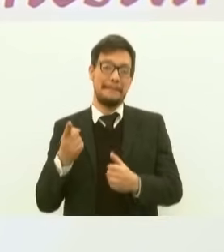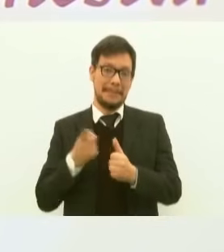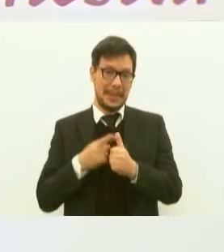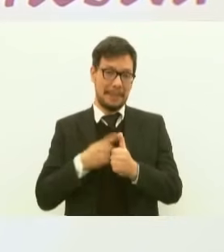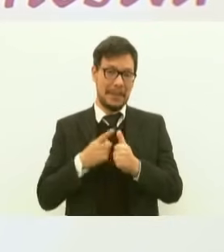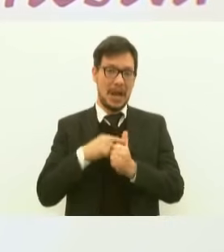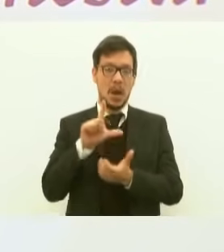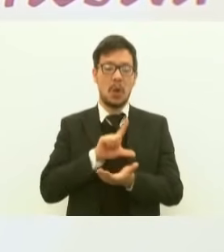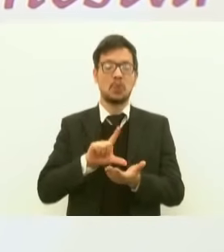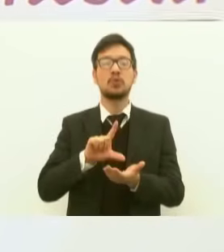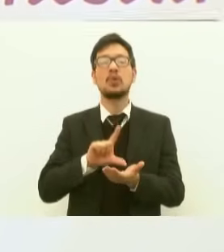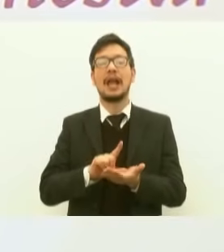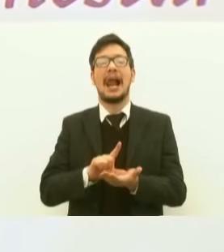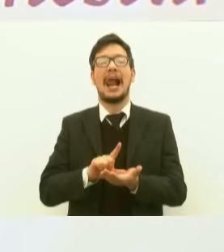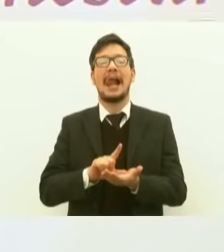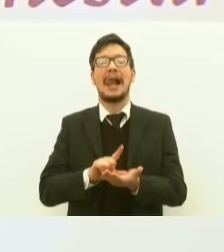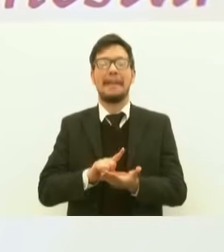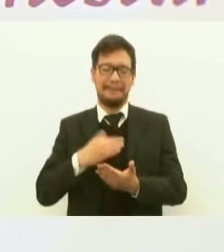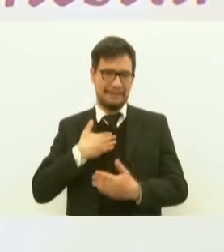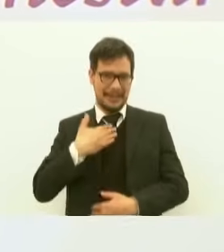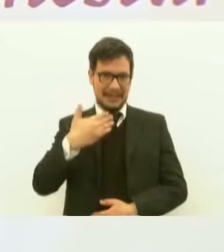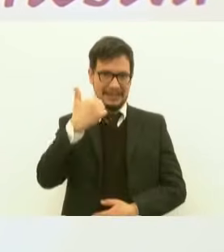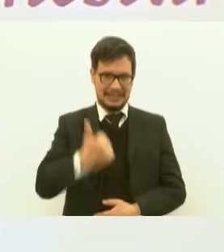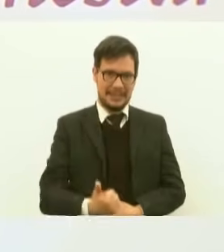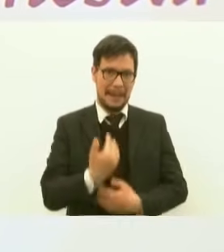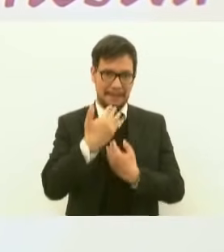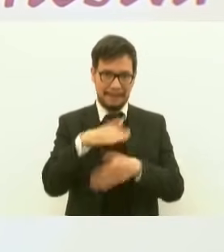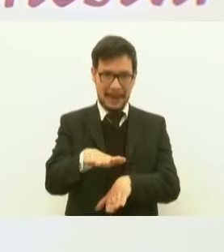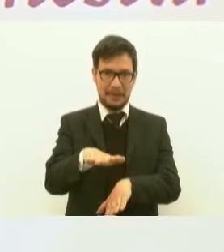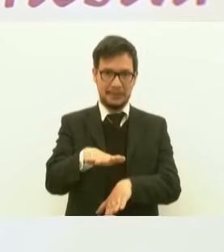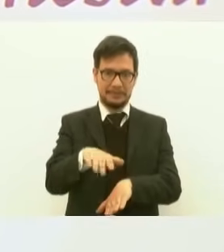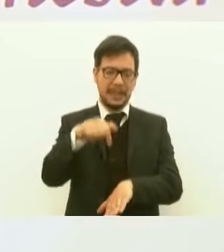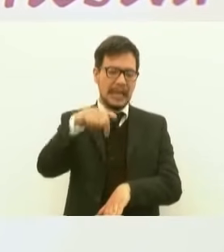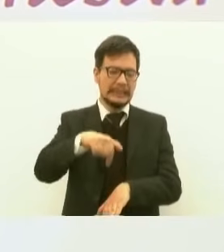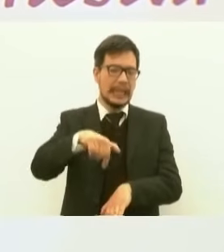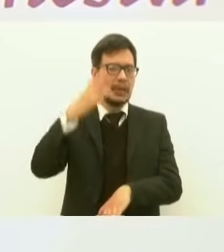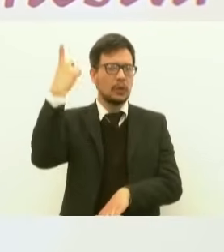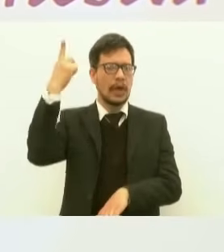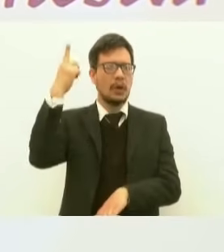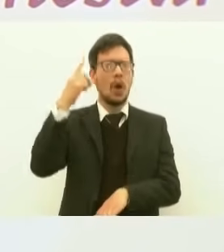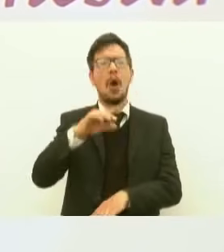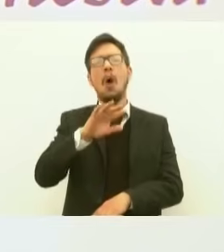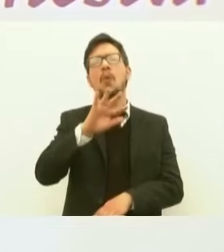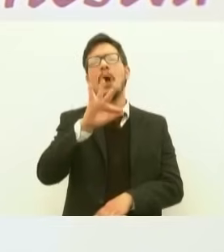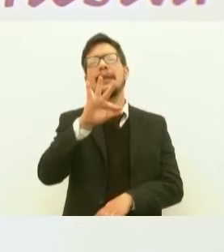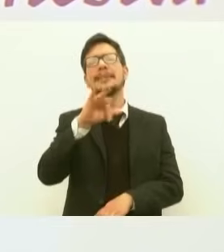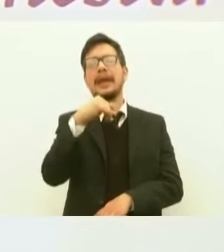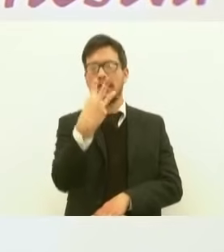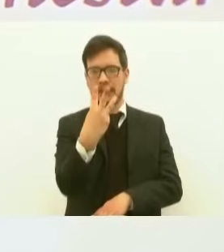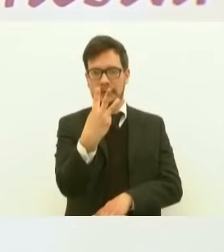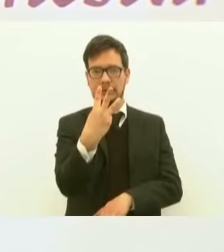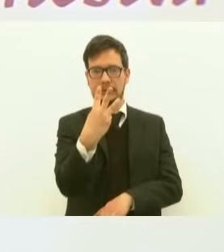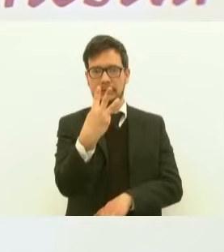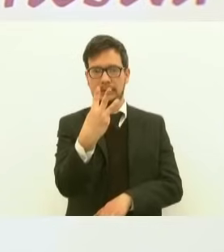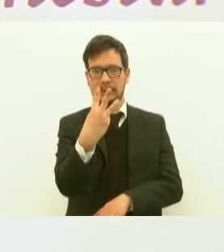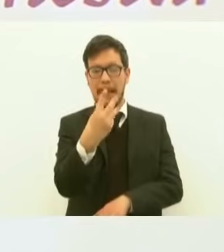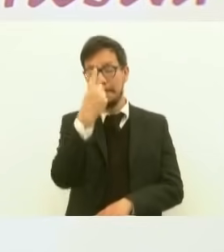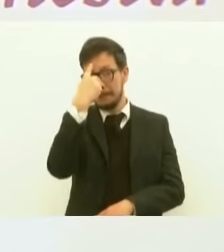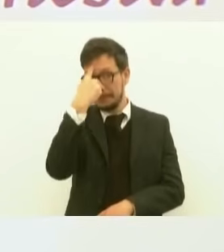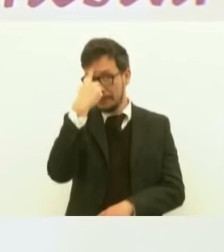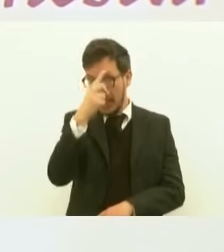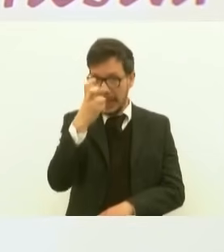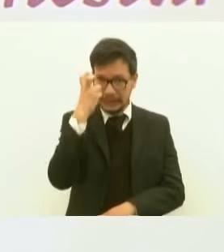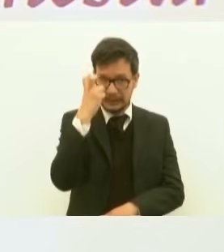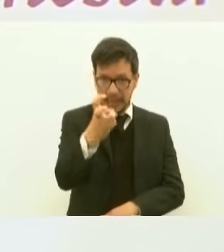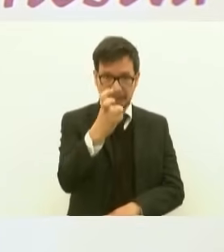Aquí en Durango son 43 sucursales del Banco del Bienestar, para que lo